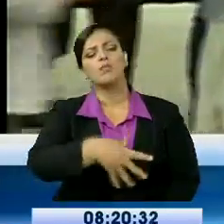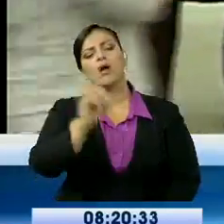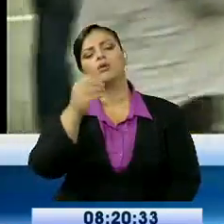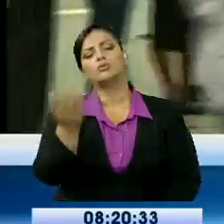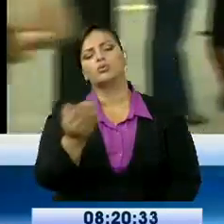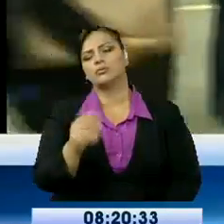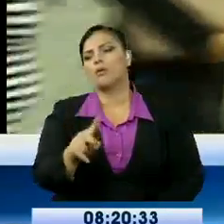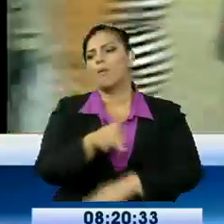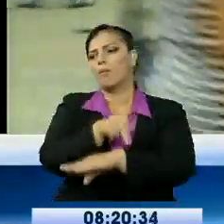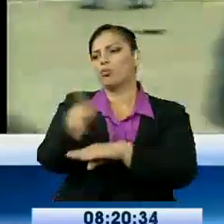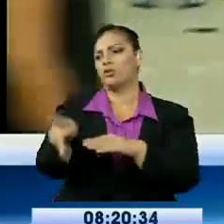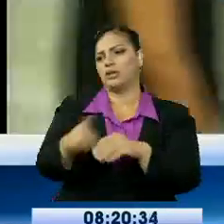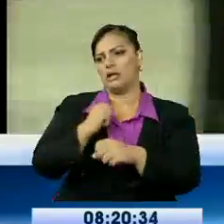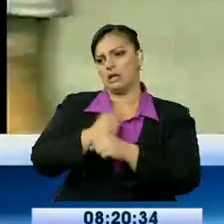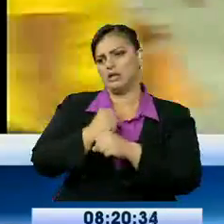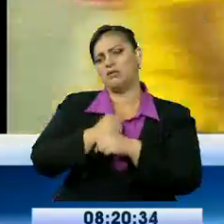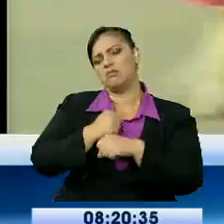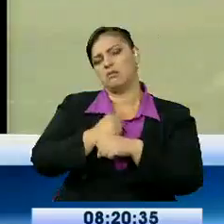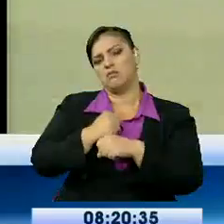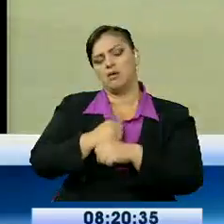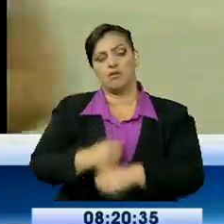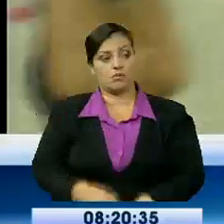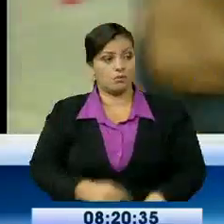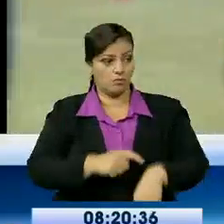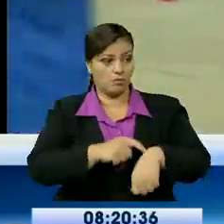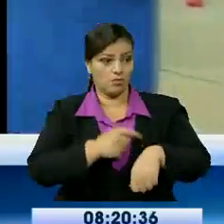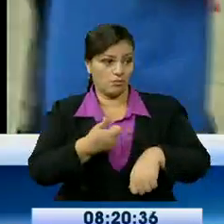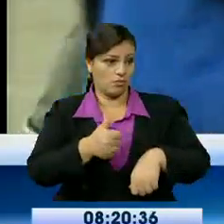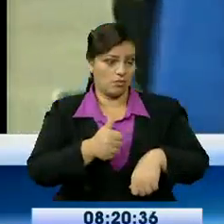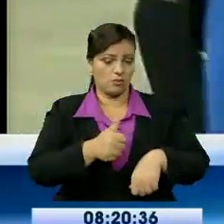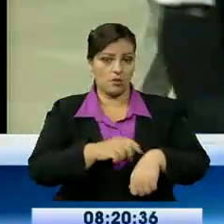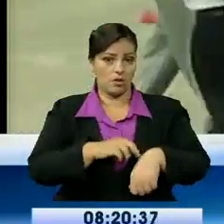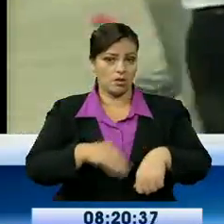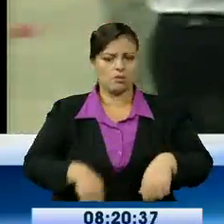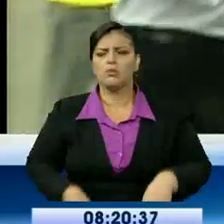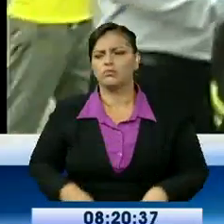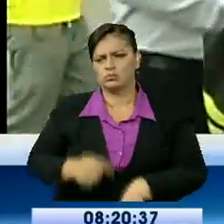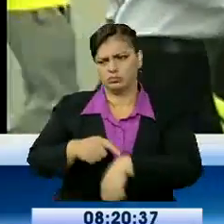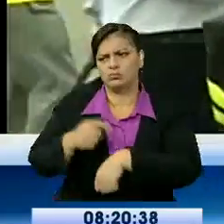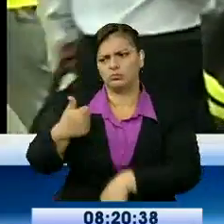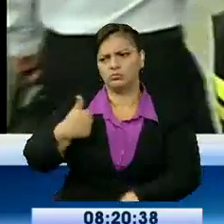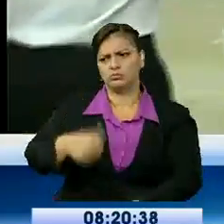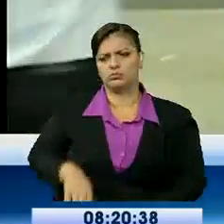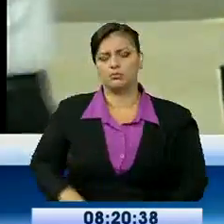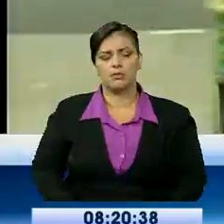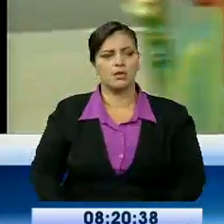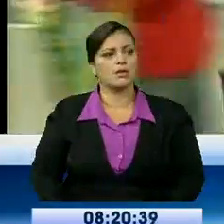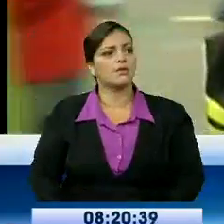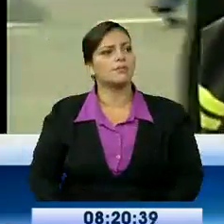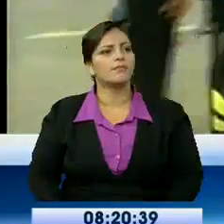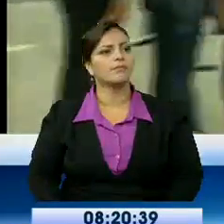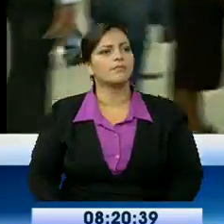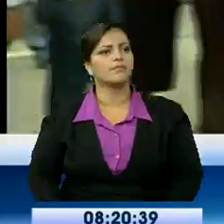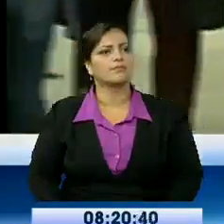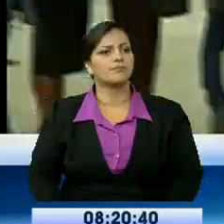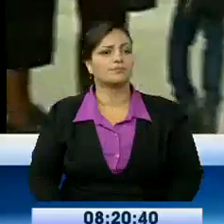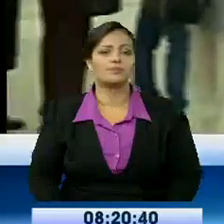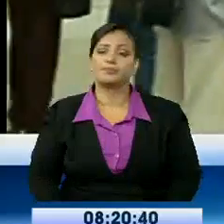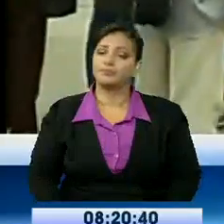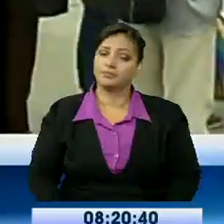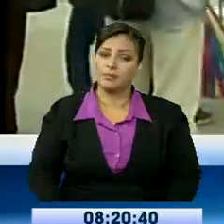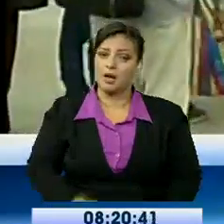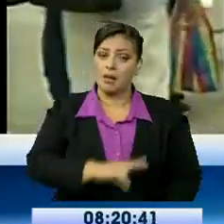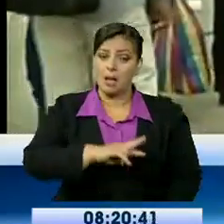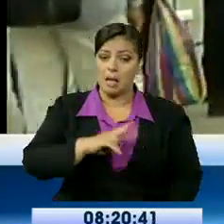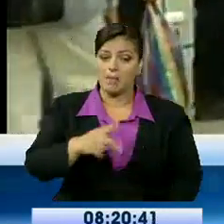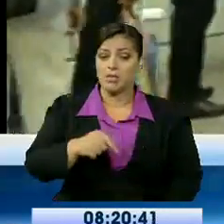Sí. ¿Ya va a tiempo o va retrasada? Ya, ahorita todavía voy a tiempo. ¿Y el resto de días? El resto de días, vengo aquí